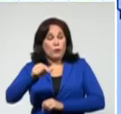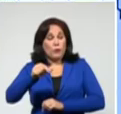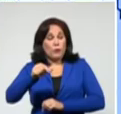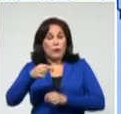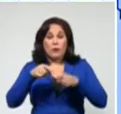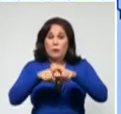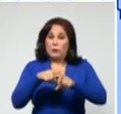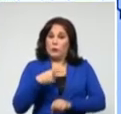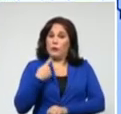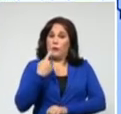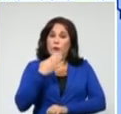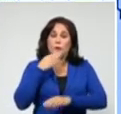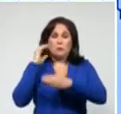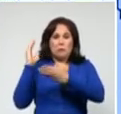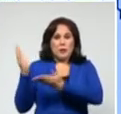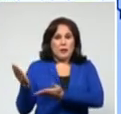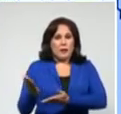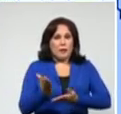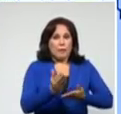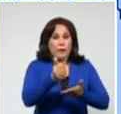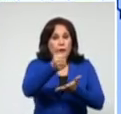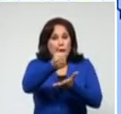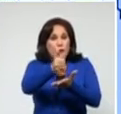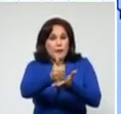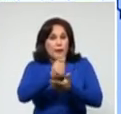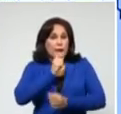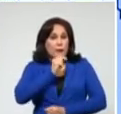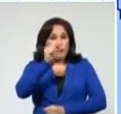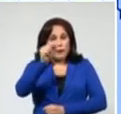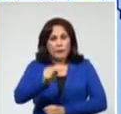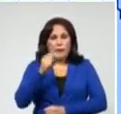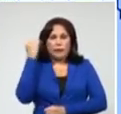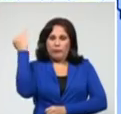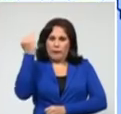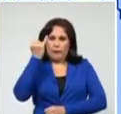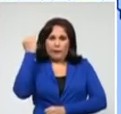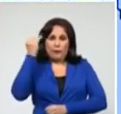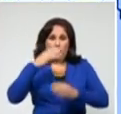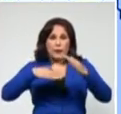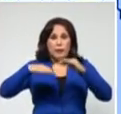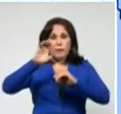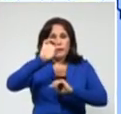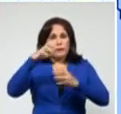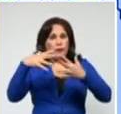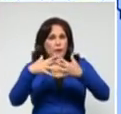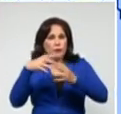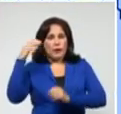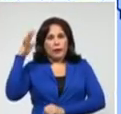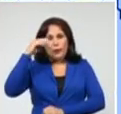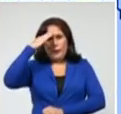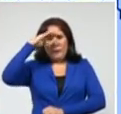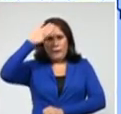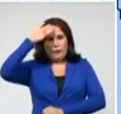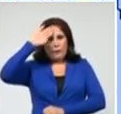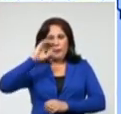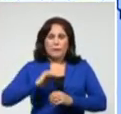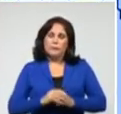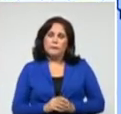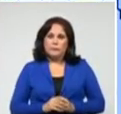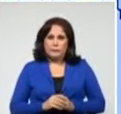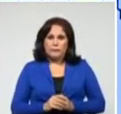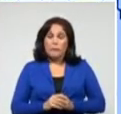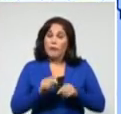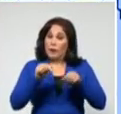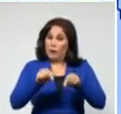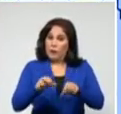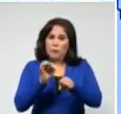Acompañan, bienvenidos una vez más a la sede del Centro de Prensa Internacional del Ministerio de Relaciones Exteriores de la República de Cuba. De inmediato